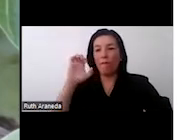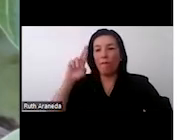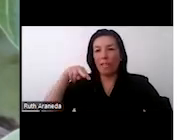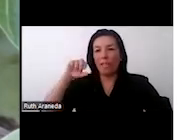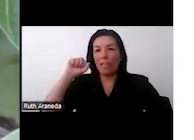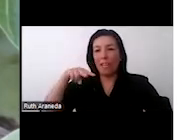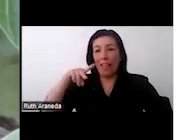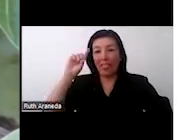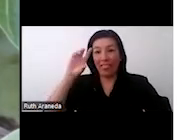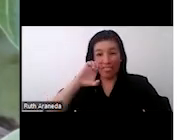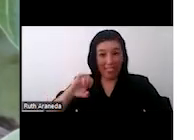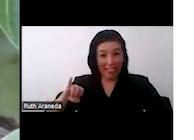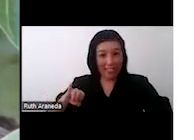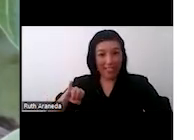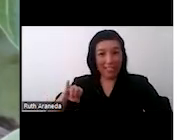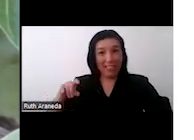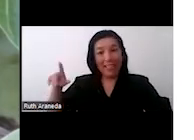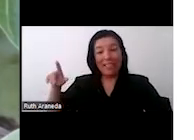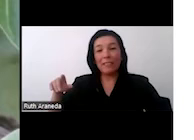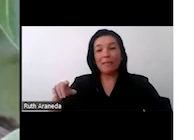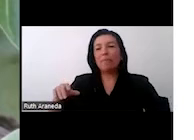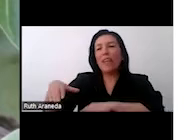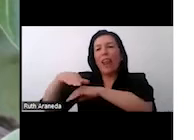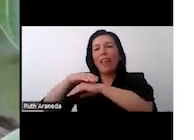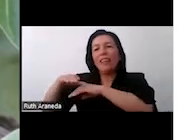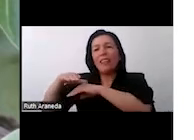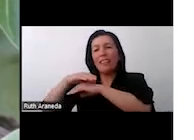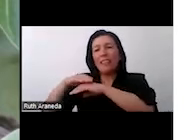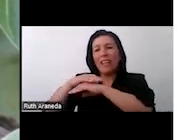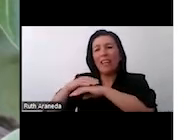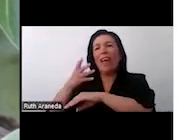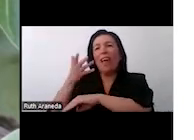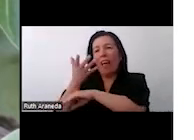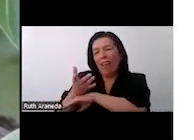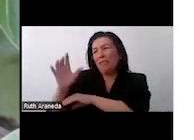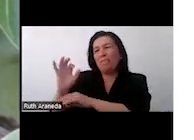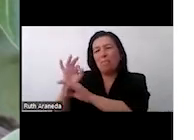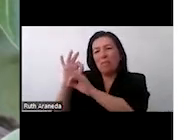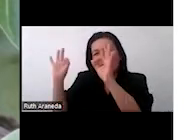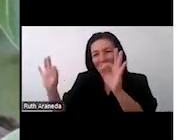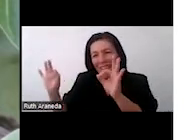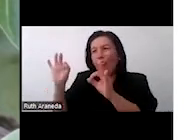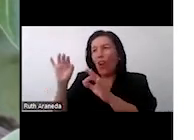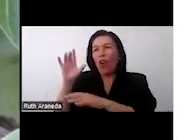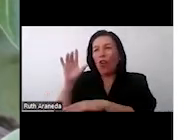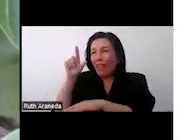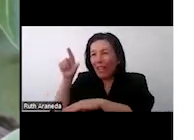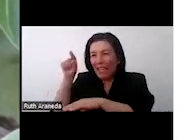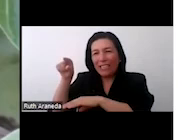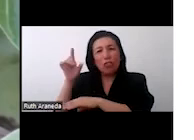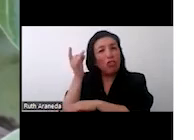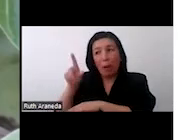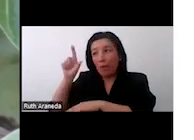esperar que en una isla hayan especies endémicas, o sea que solamente están en ese